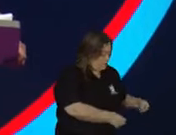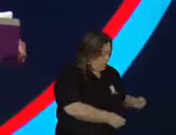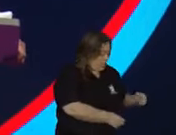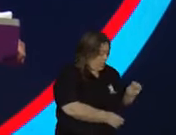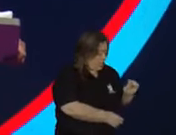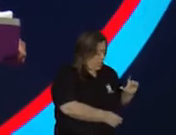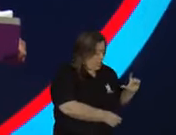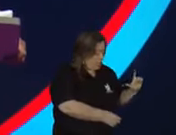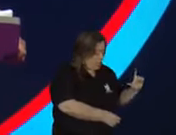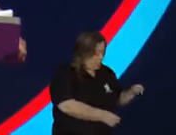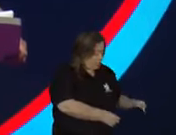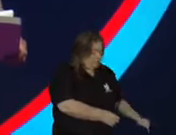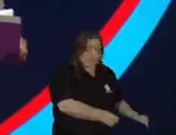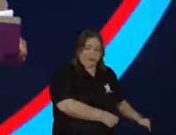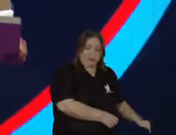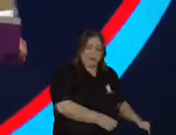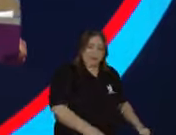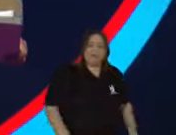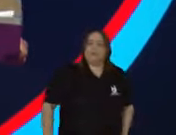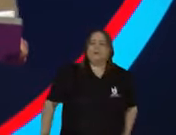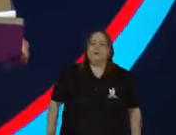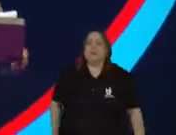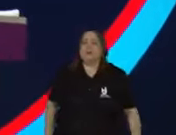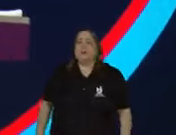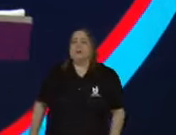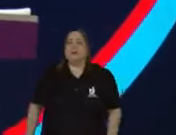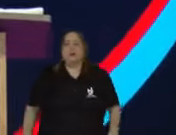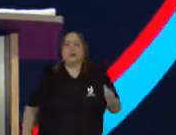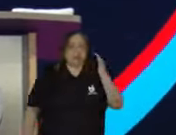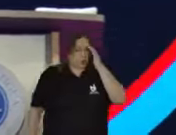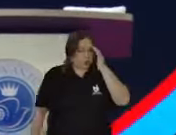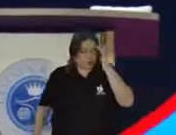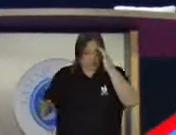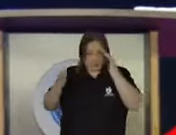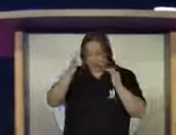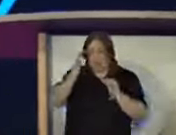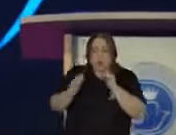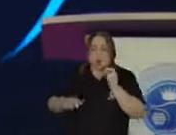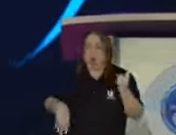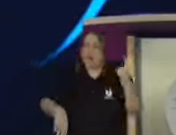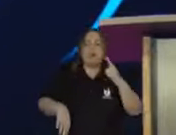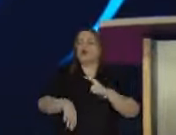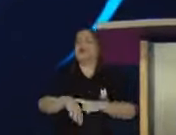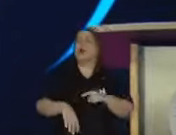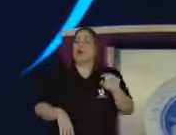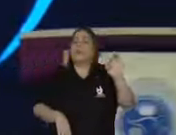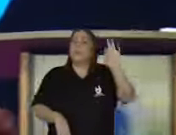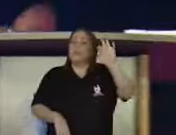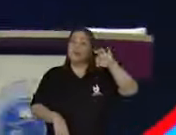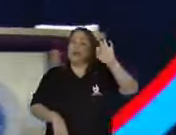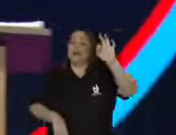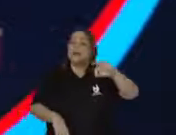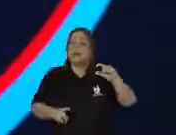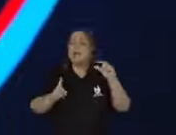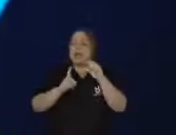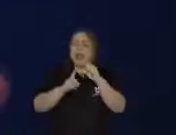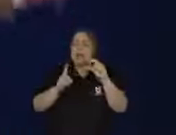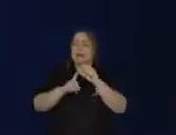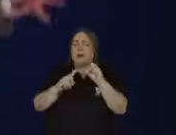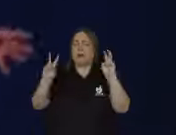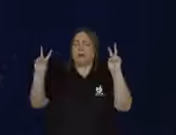cuando está siendo descubierto una vez más. Y yo sé que esta no es la primera vez que se predica este tipo de palabras. Yo sé que